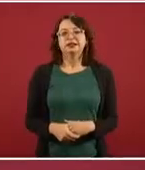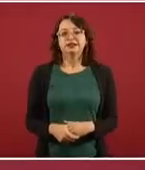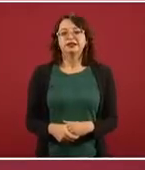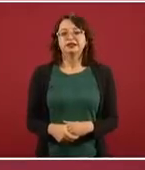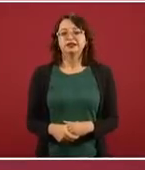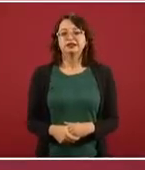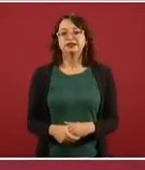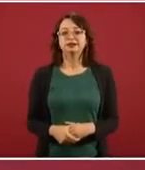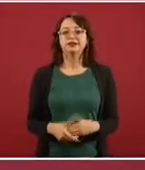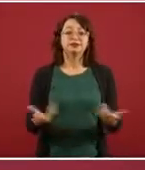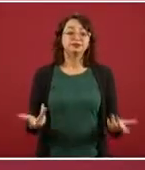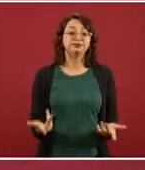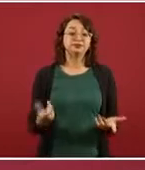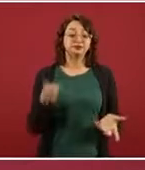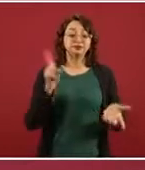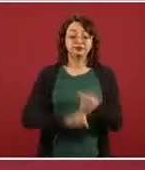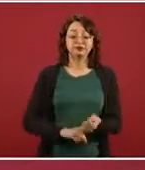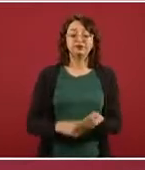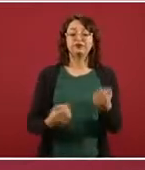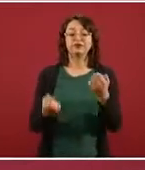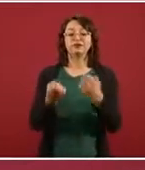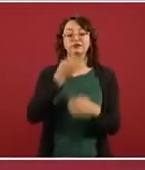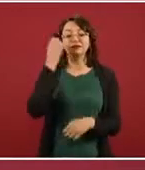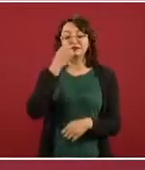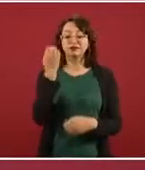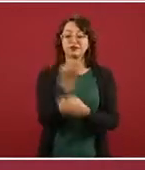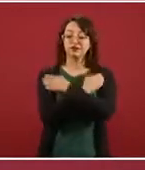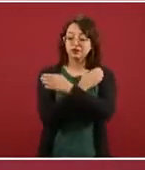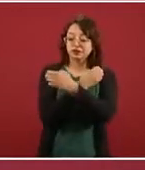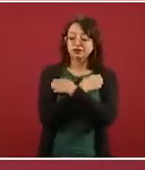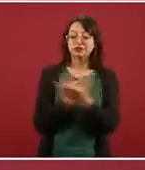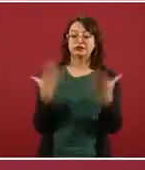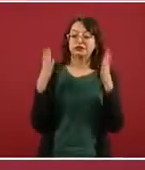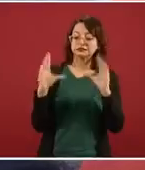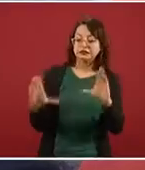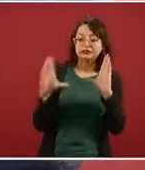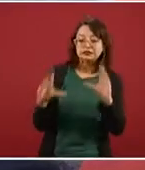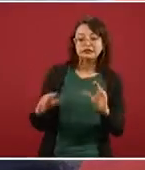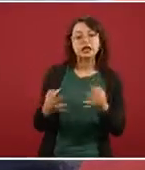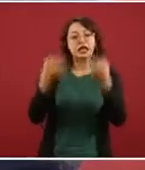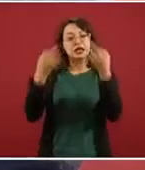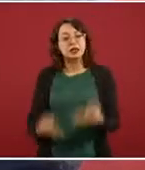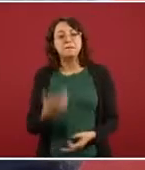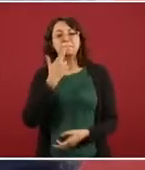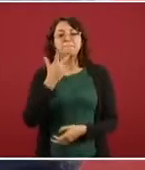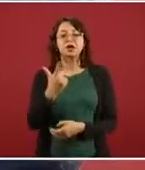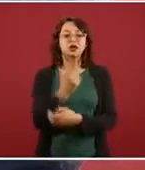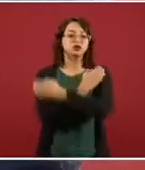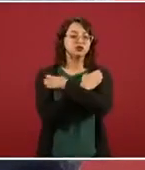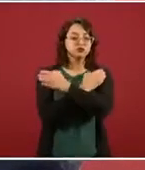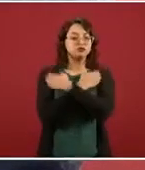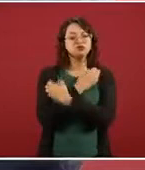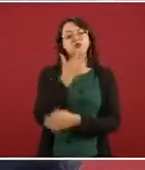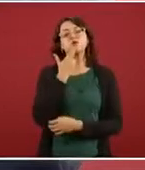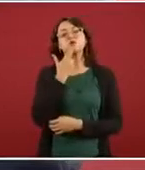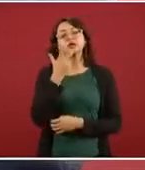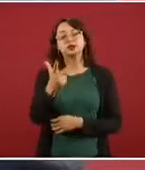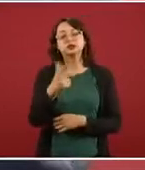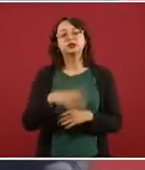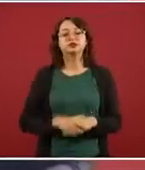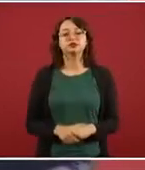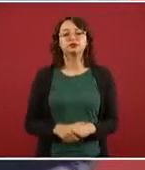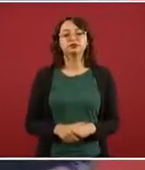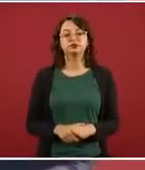mejorar la calidad de la enseñanza, vamos a mejorar la educación y pensamos